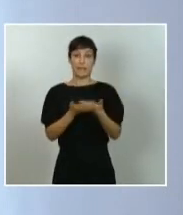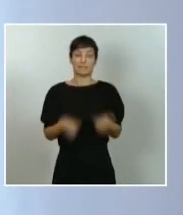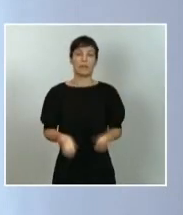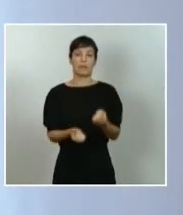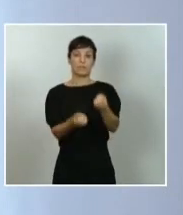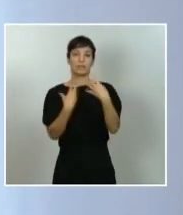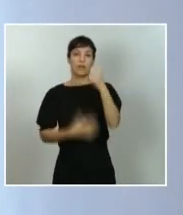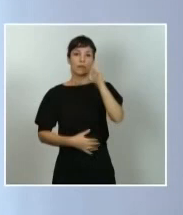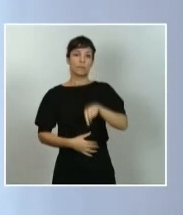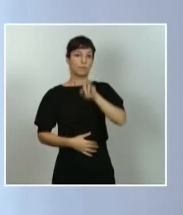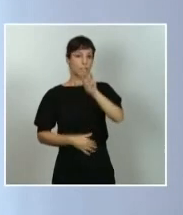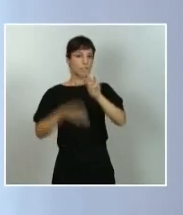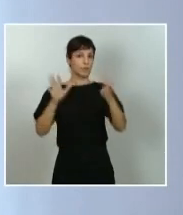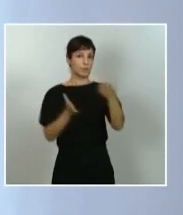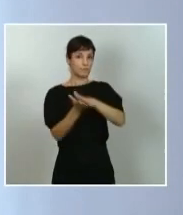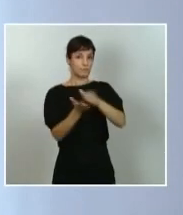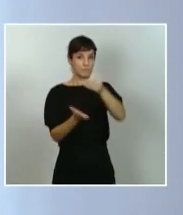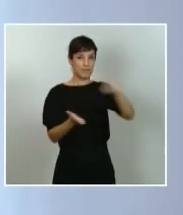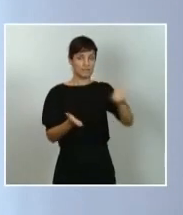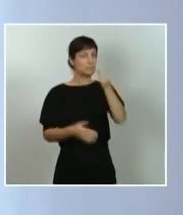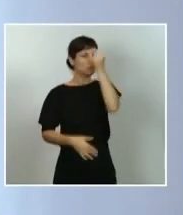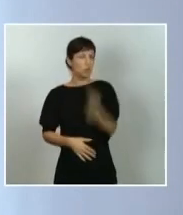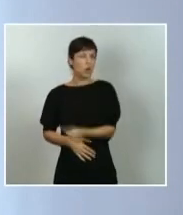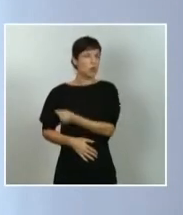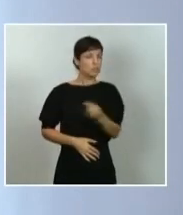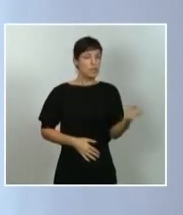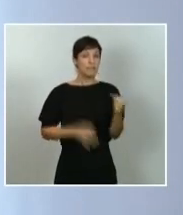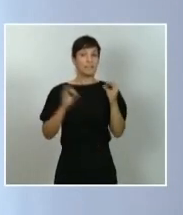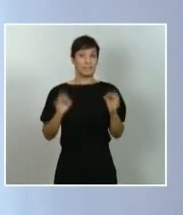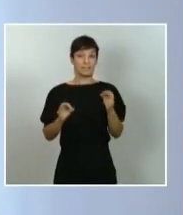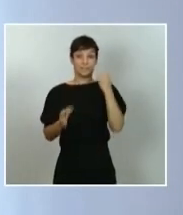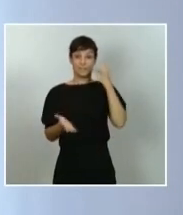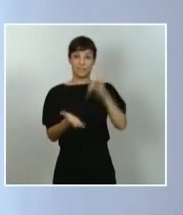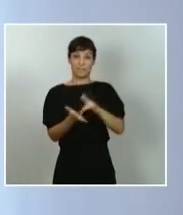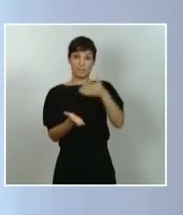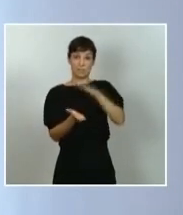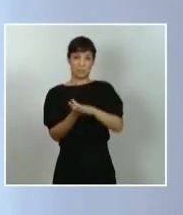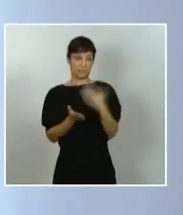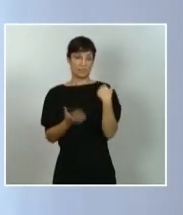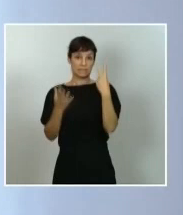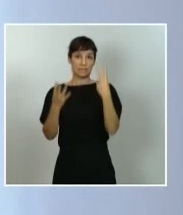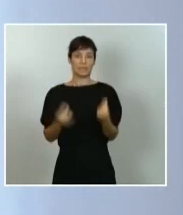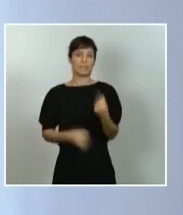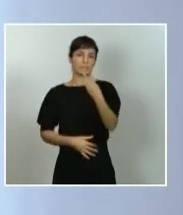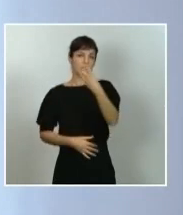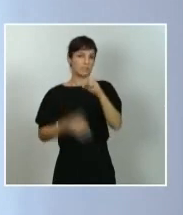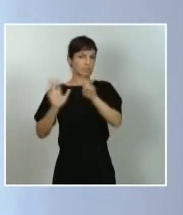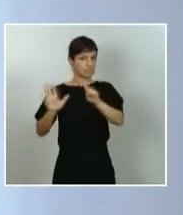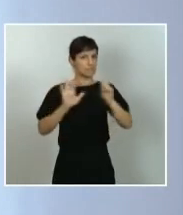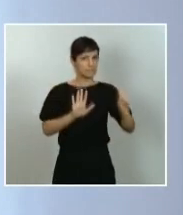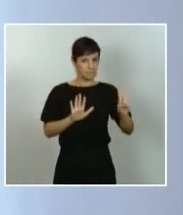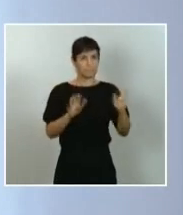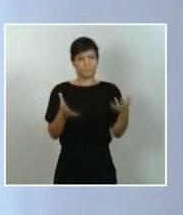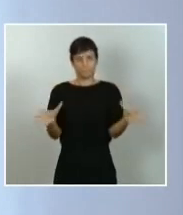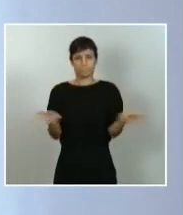salvamos ni la economía ni hemos salvado la sociedad, porque entraron por ahí también. Después nos dicen que no, que por ahí no entran.